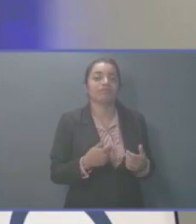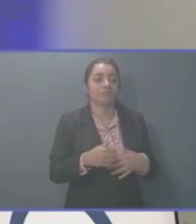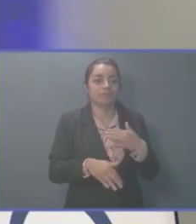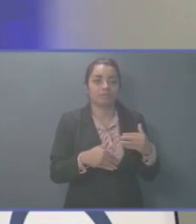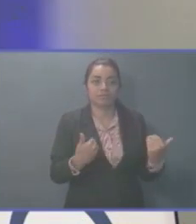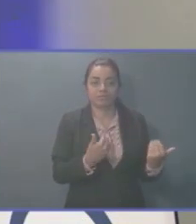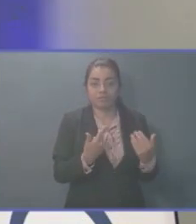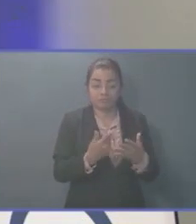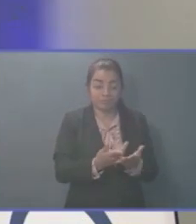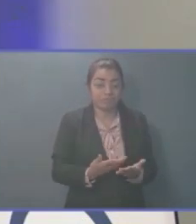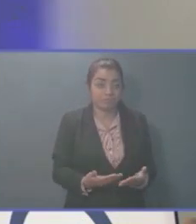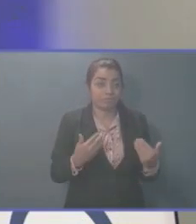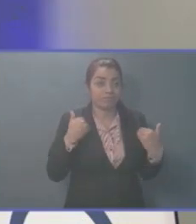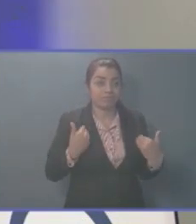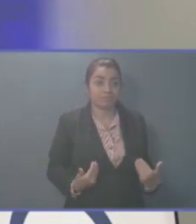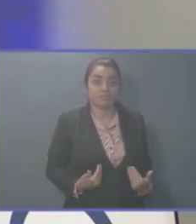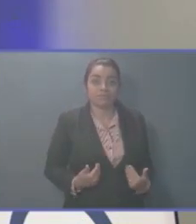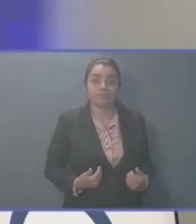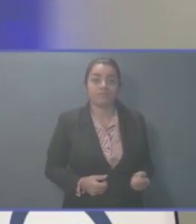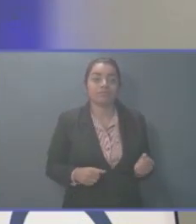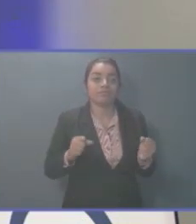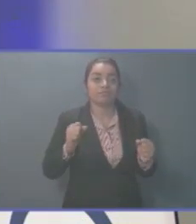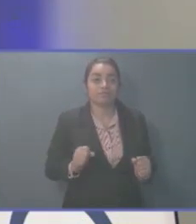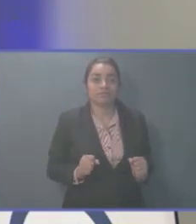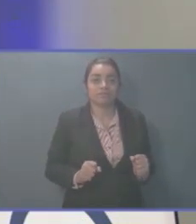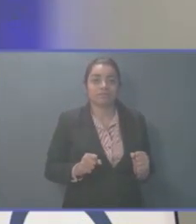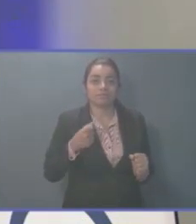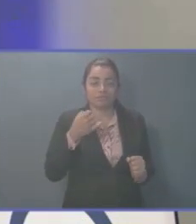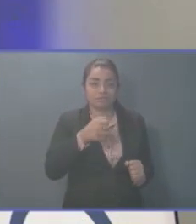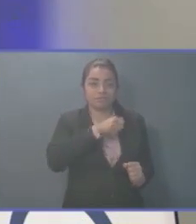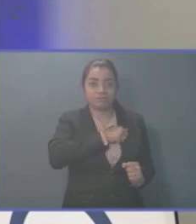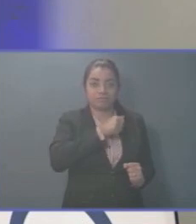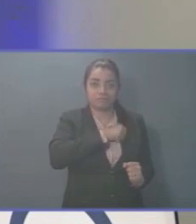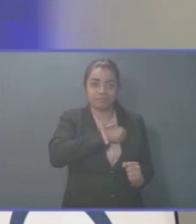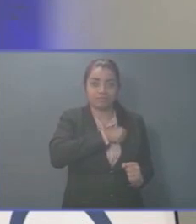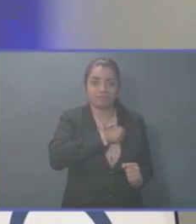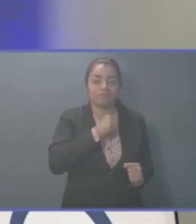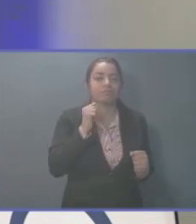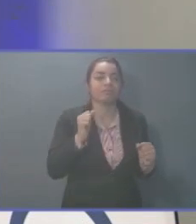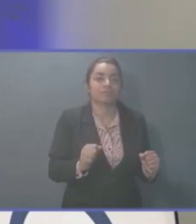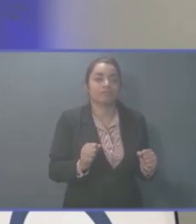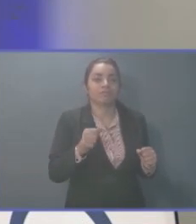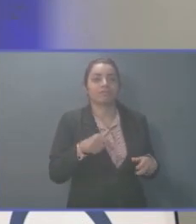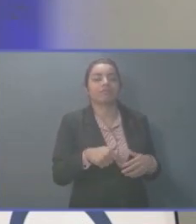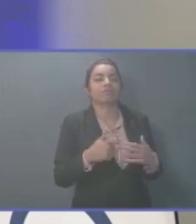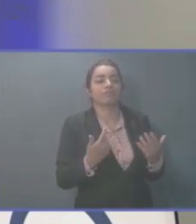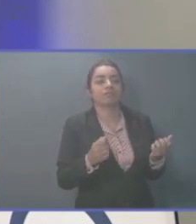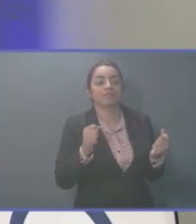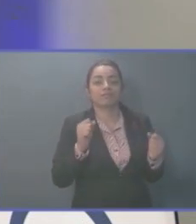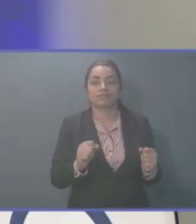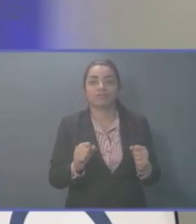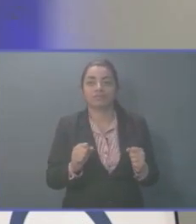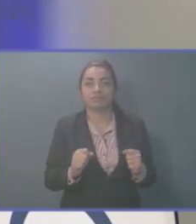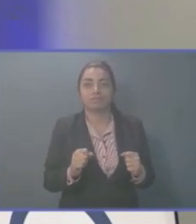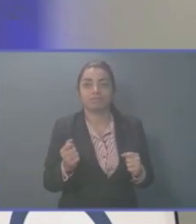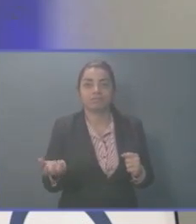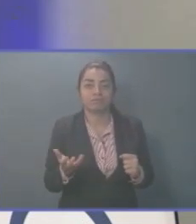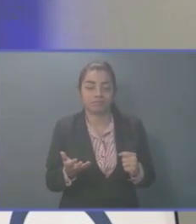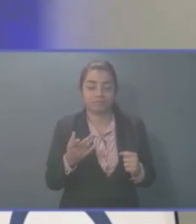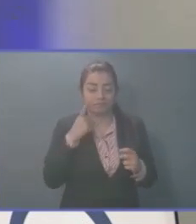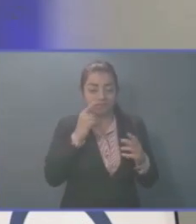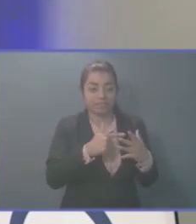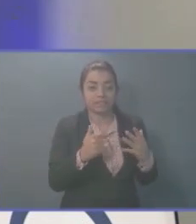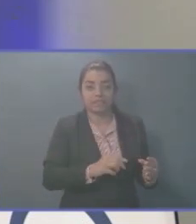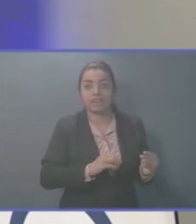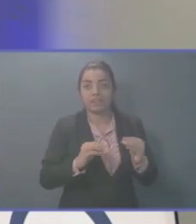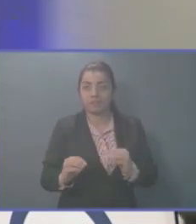apegado a derecho, ¿verdad?, sobre todo siendo responsable e imparcial a la hora de la investigación y de la